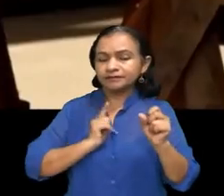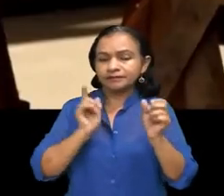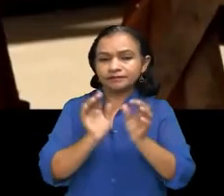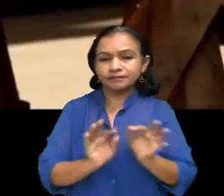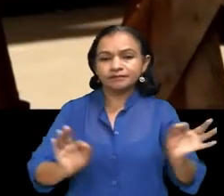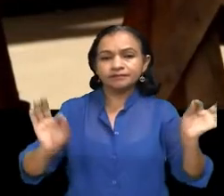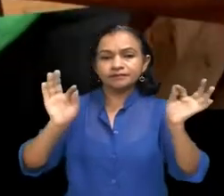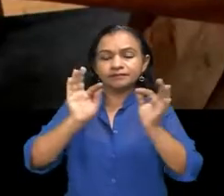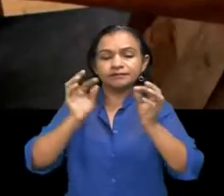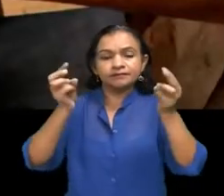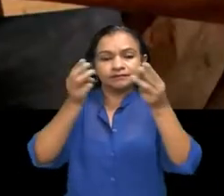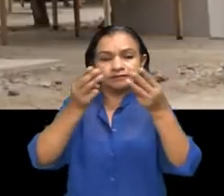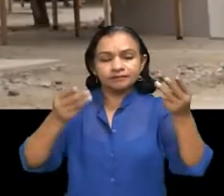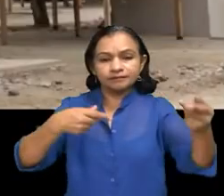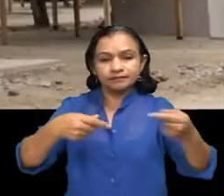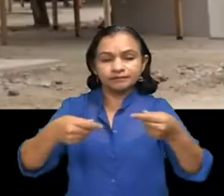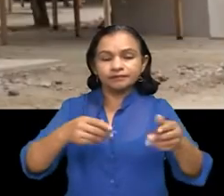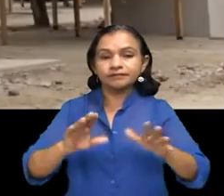principal materia prima.